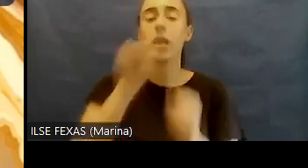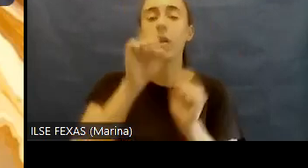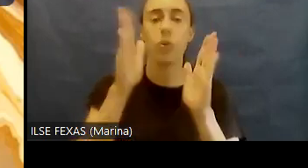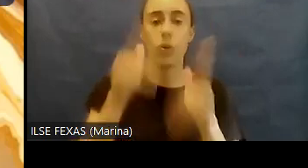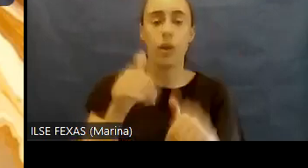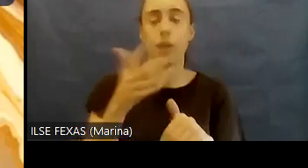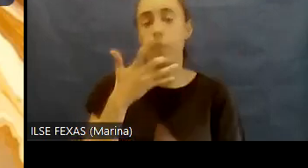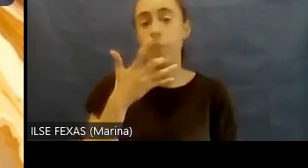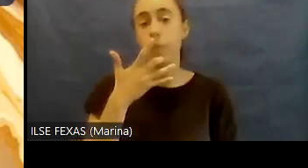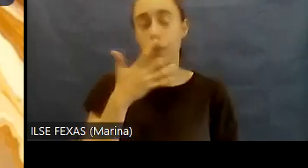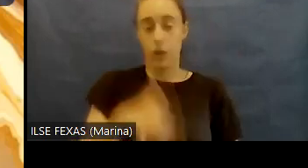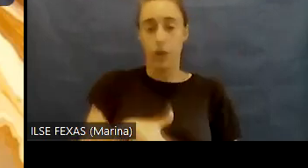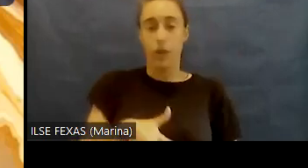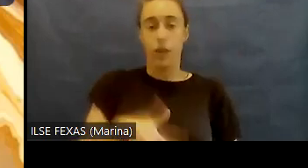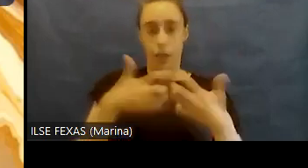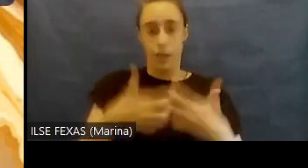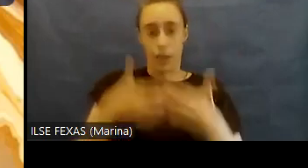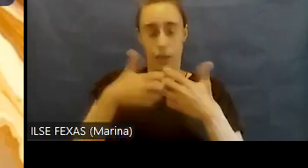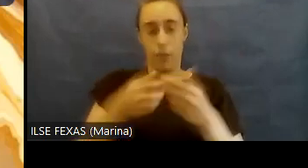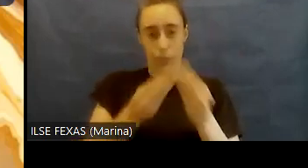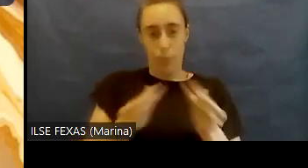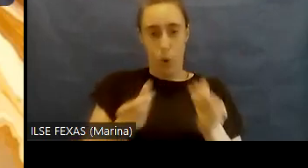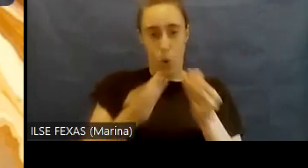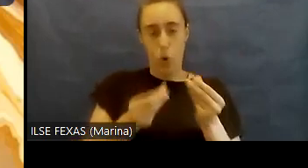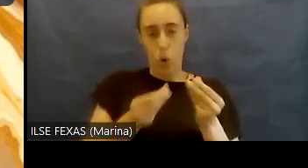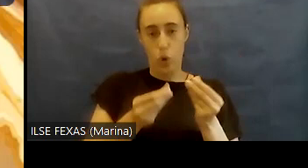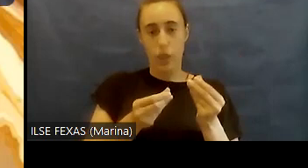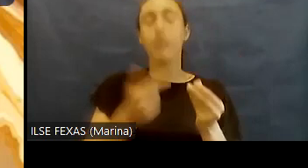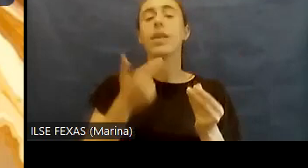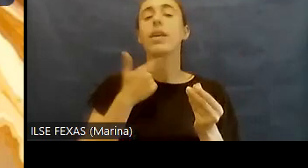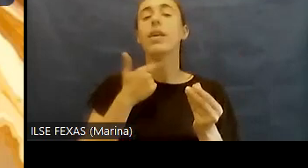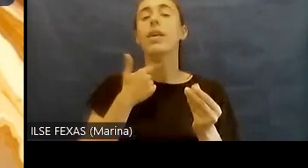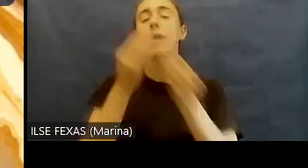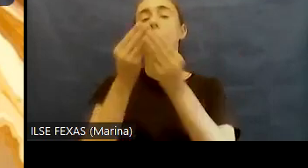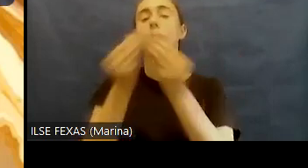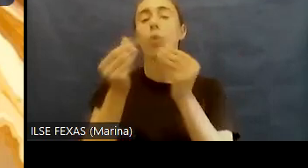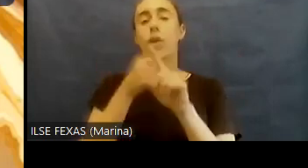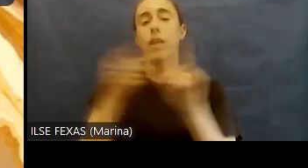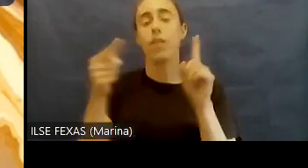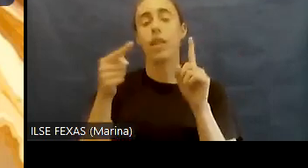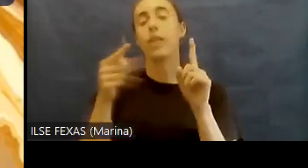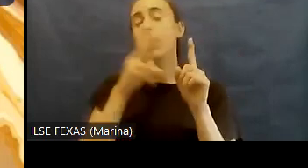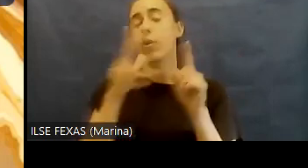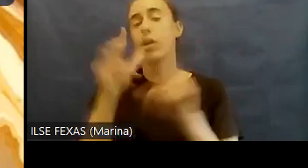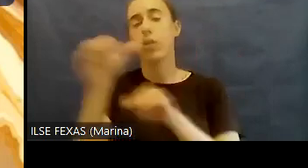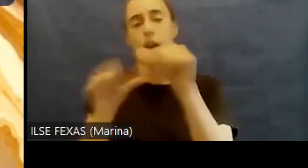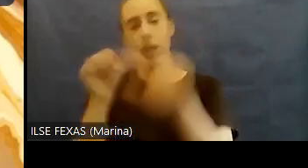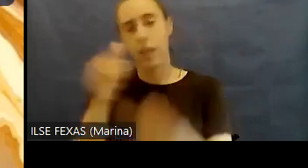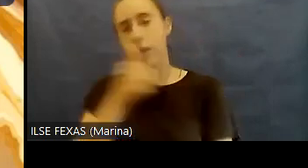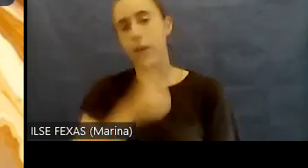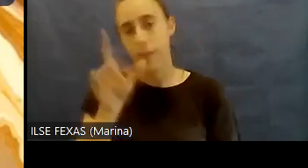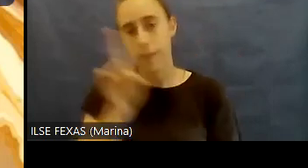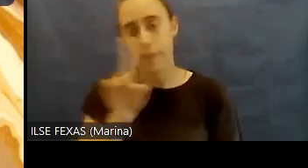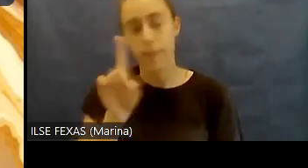tiene la misma protección que tiene la mucosa gástrica, de forma que el ácido a nivel del esófago acaba, sobre todo si permanece el suficiente tiempo,